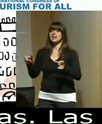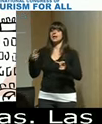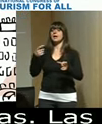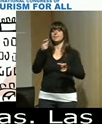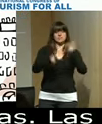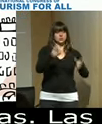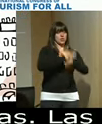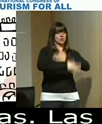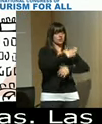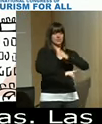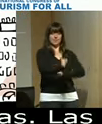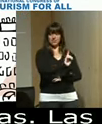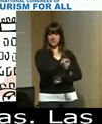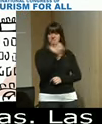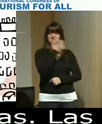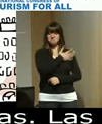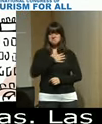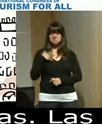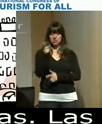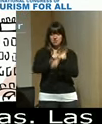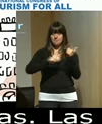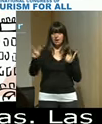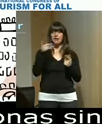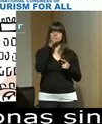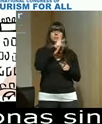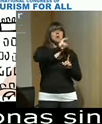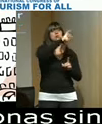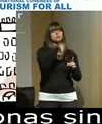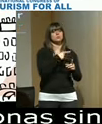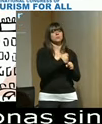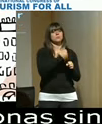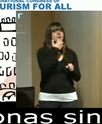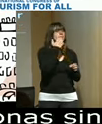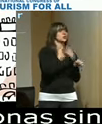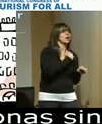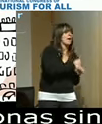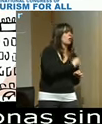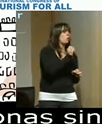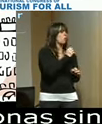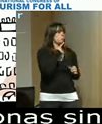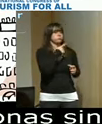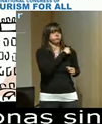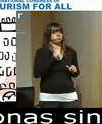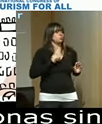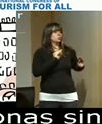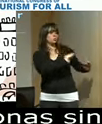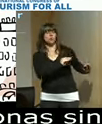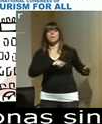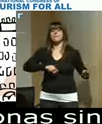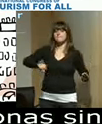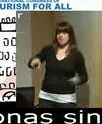embargo, las principales motivaciones de las personas con discapacidad para no viajar son las barreras, el entorno y también las